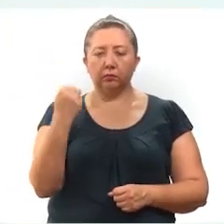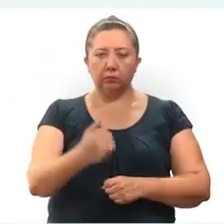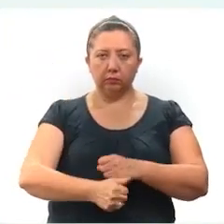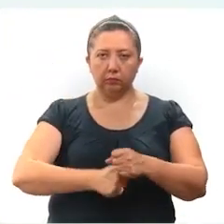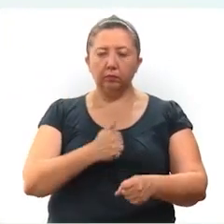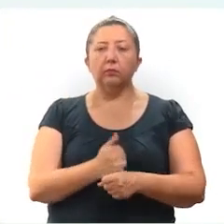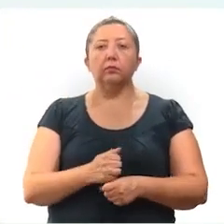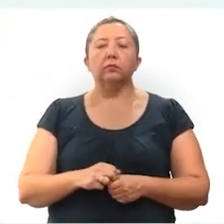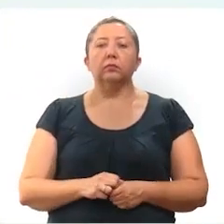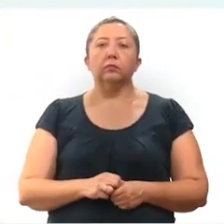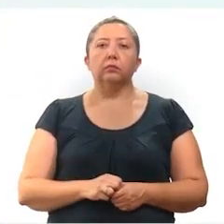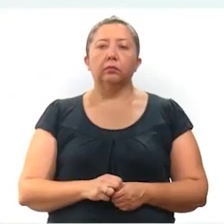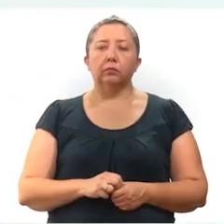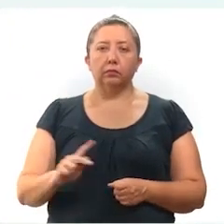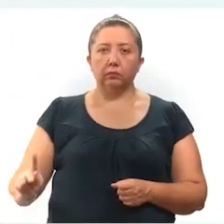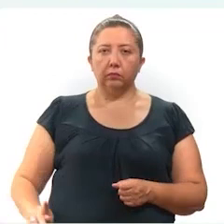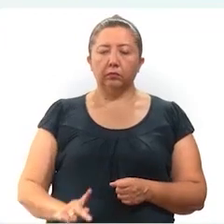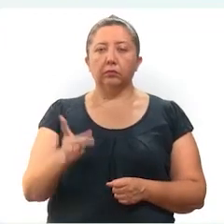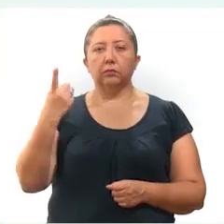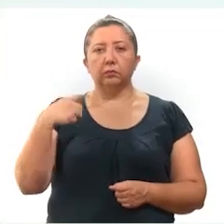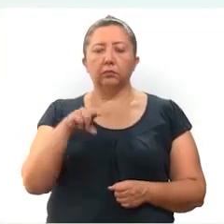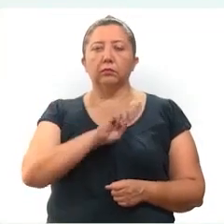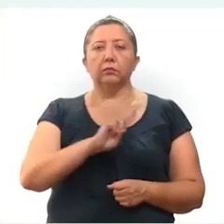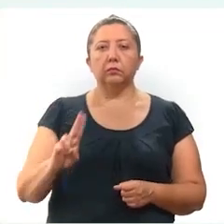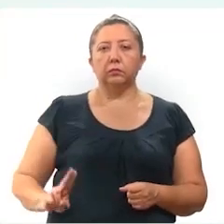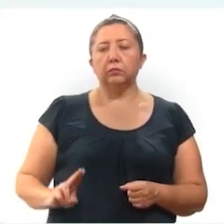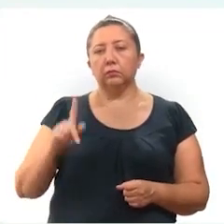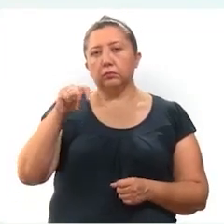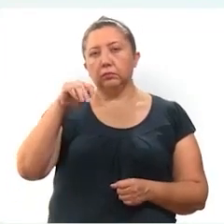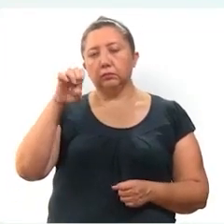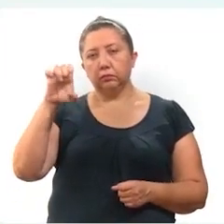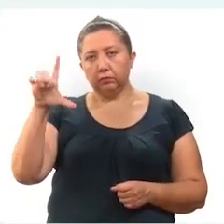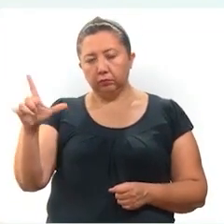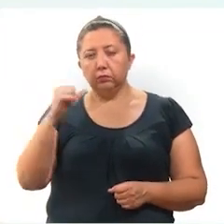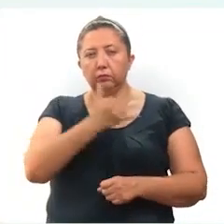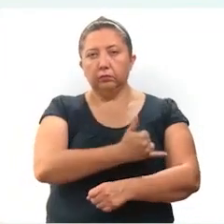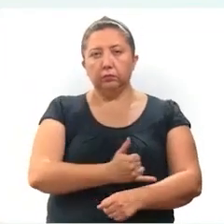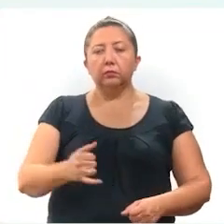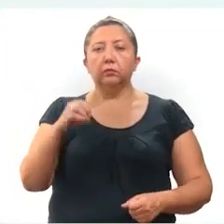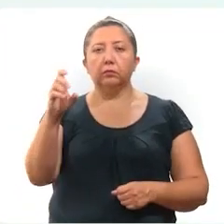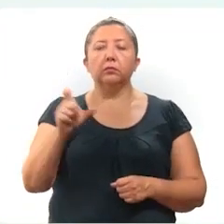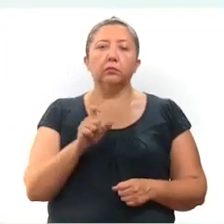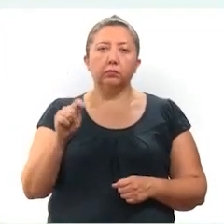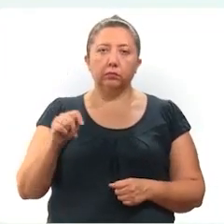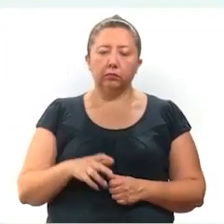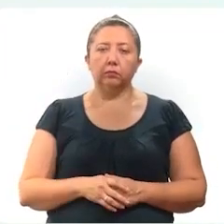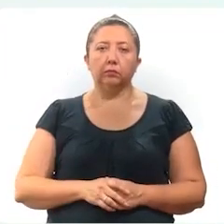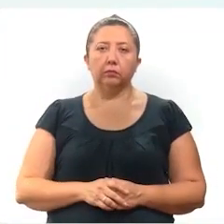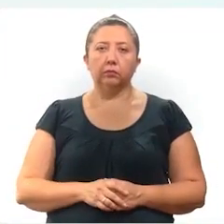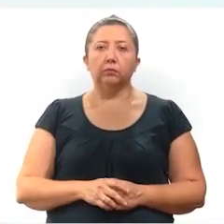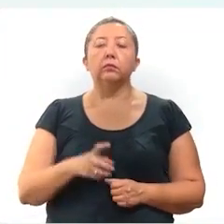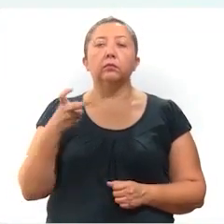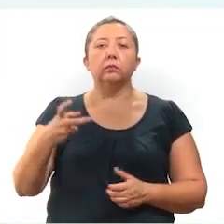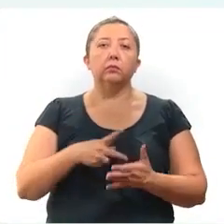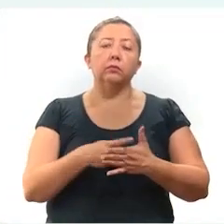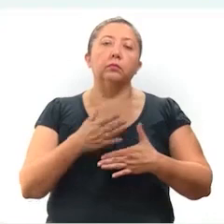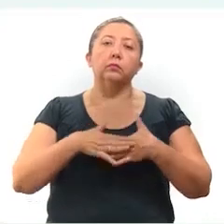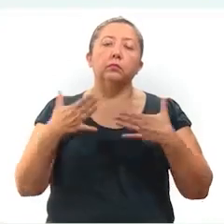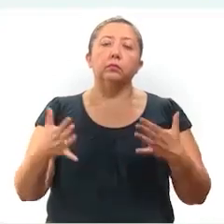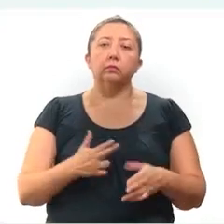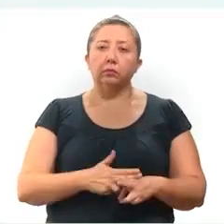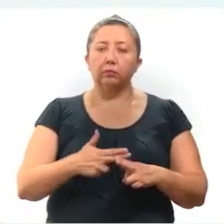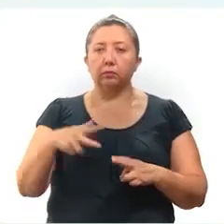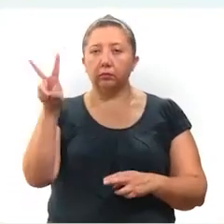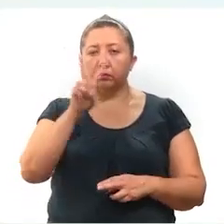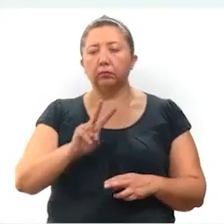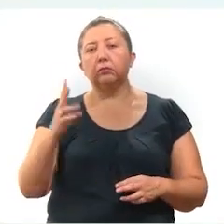a 59 años de edad de los municipios de Humán, Motul, Junucmá, Izamal y Oxcuscap. Dicho proceso se extenderá